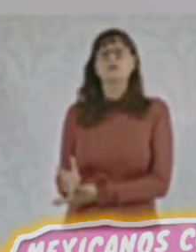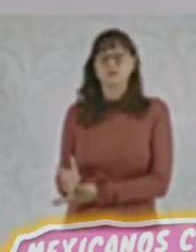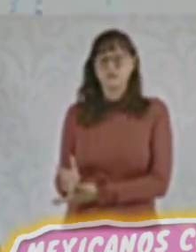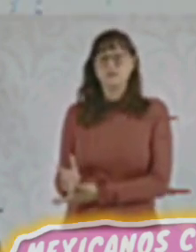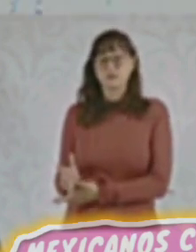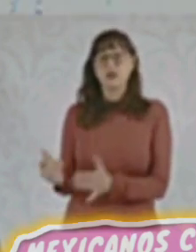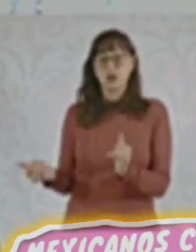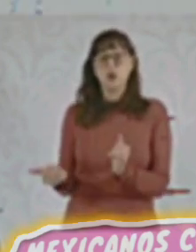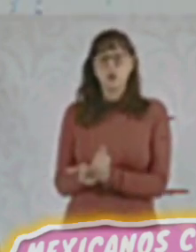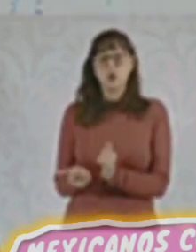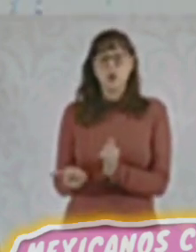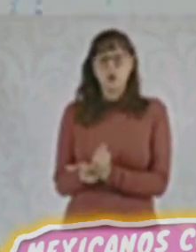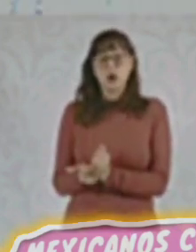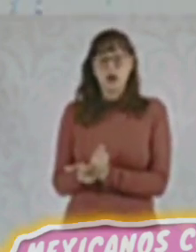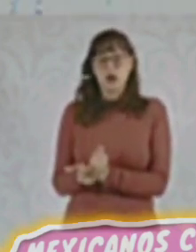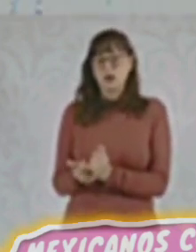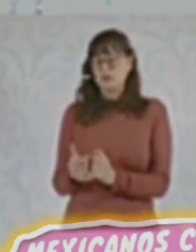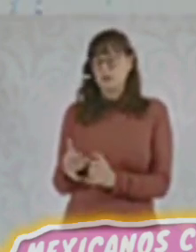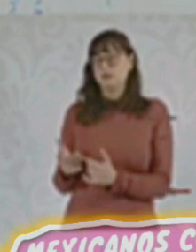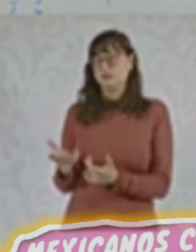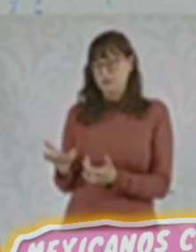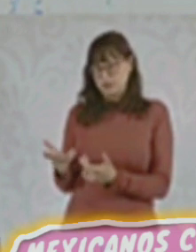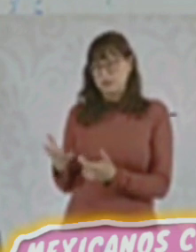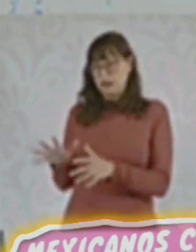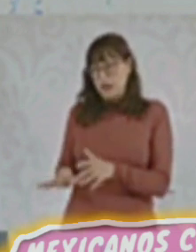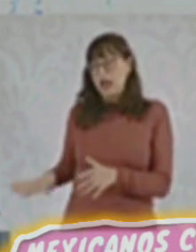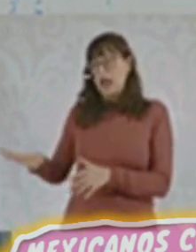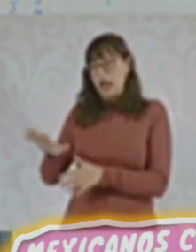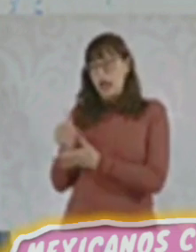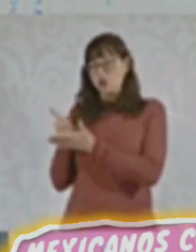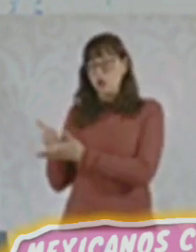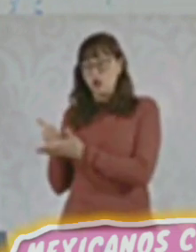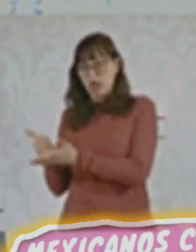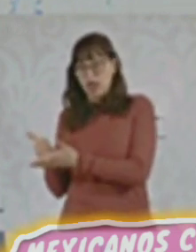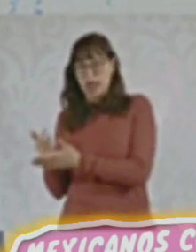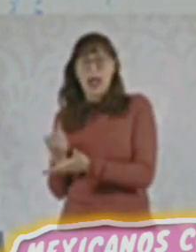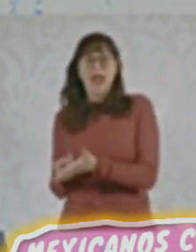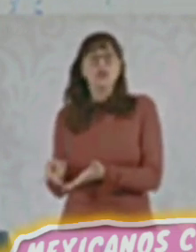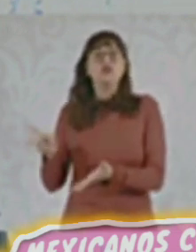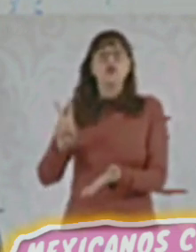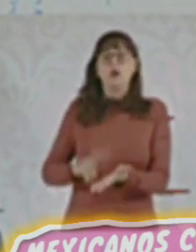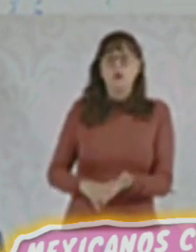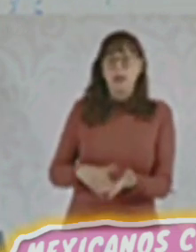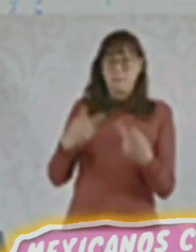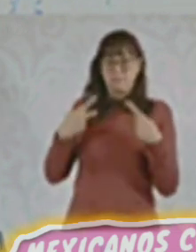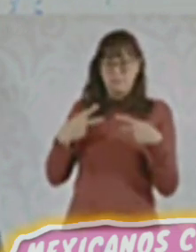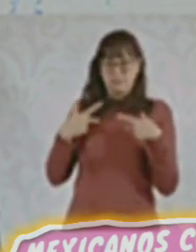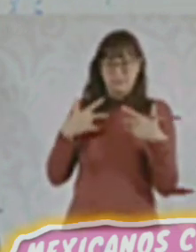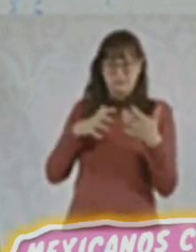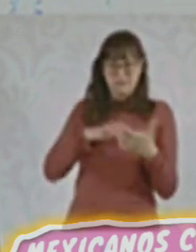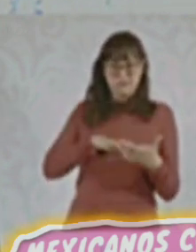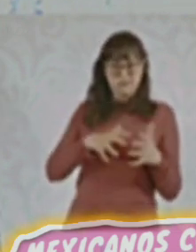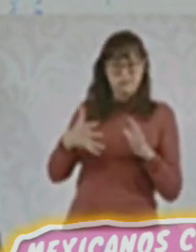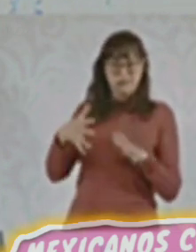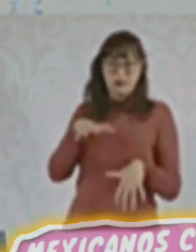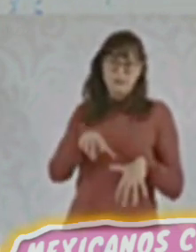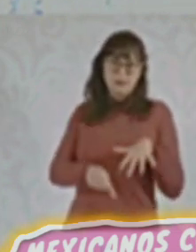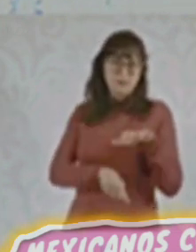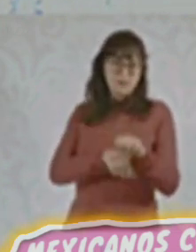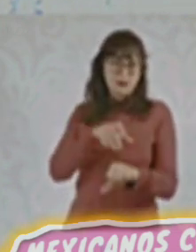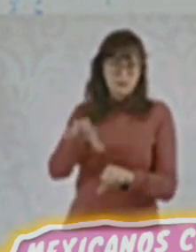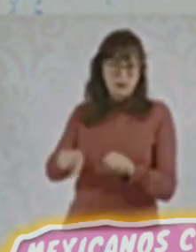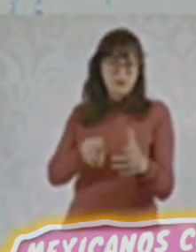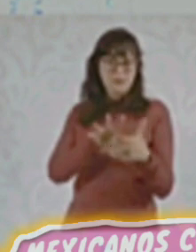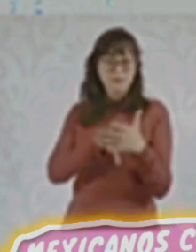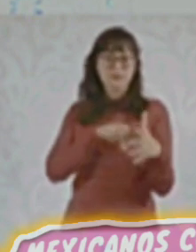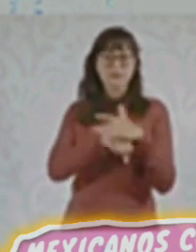también pues con detenciones de quienes provocan la violencia, en el marco de la ley siempre. Entonces, tanto